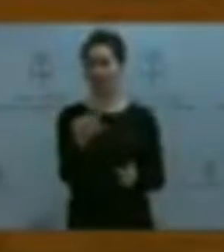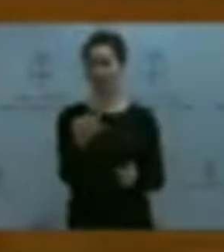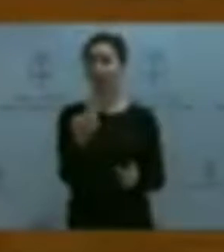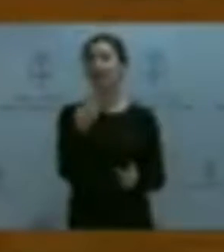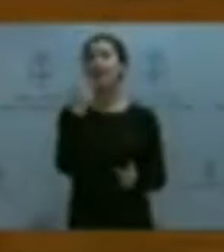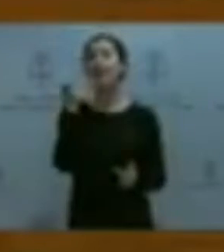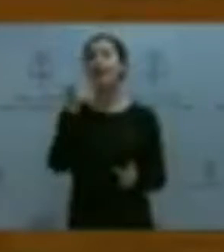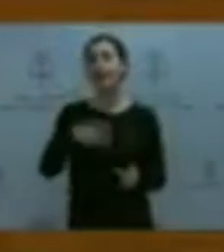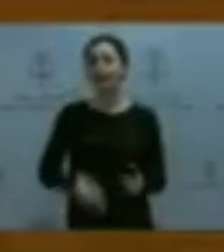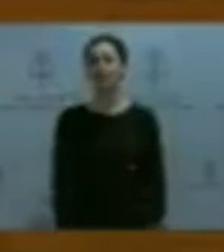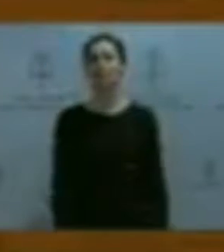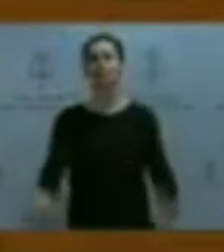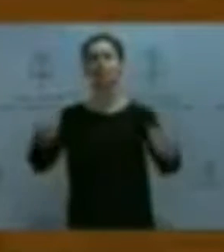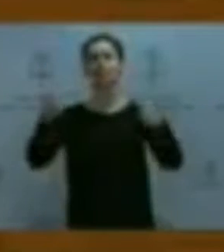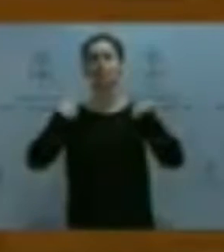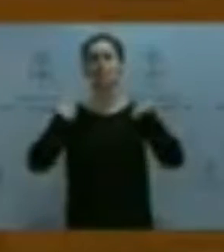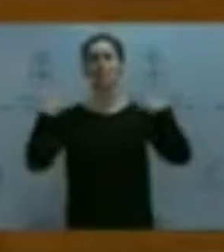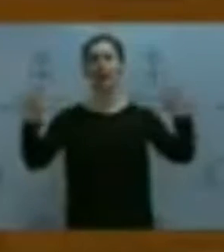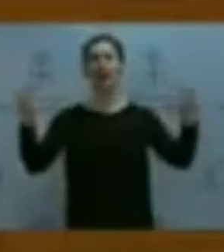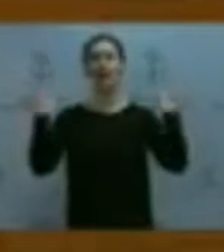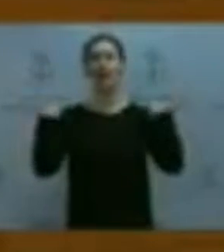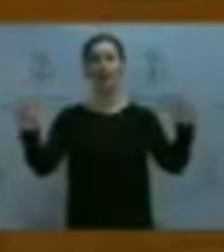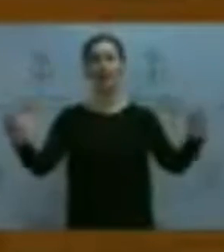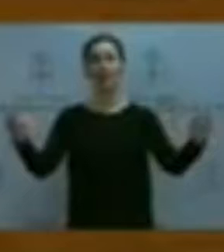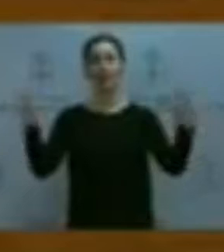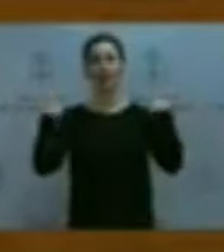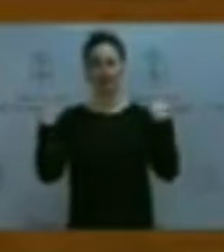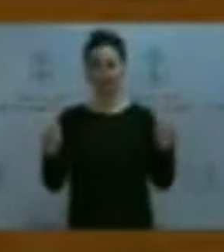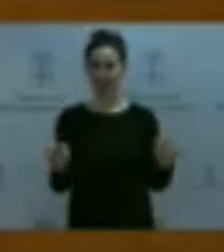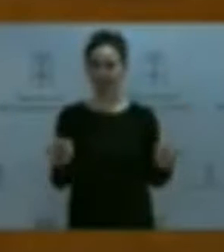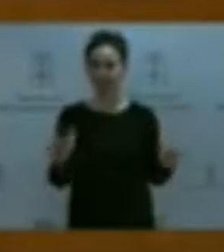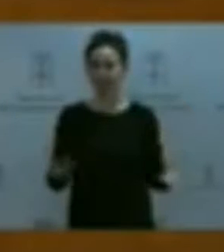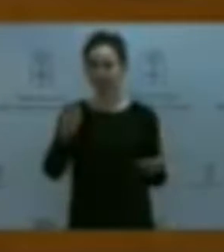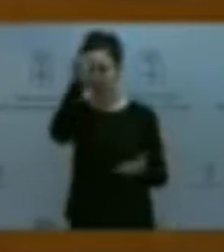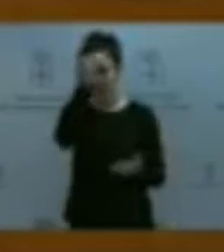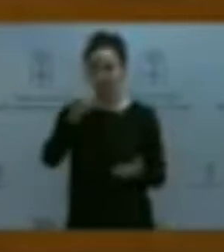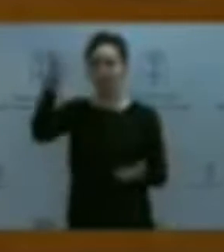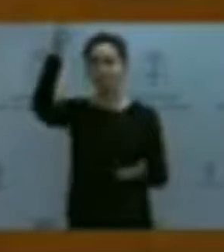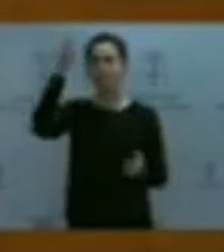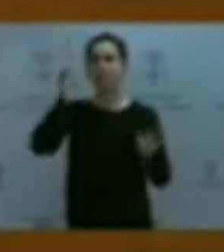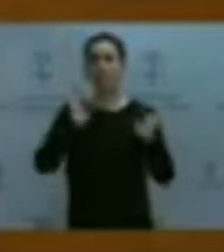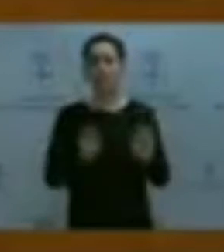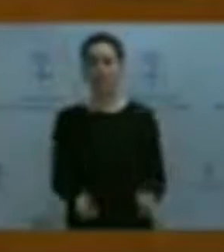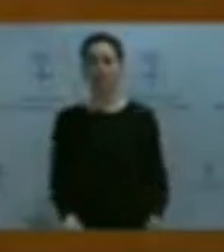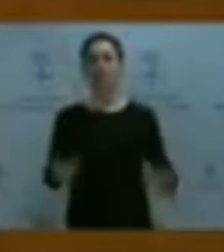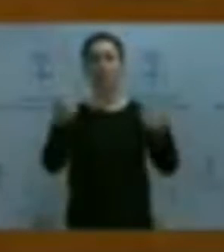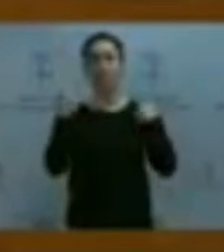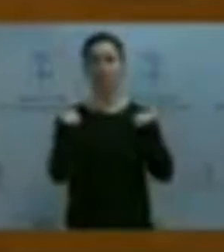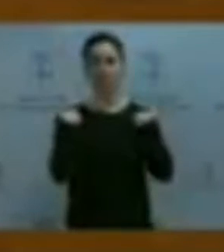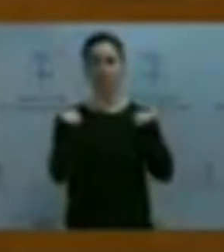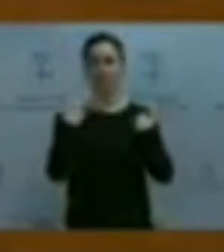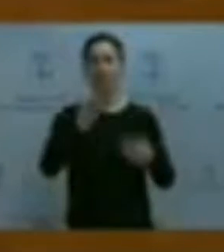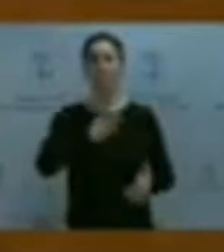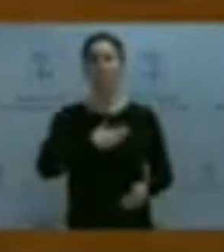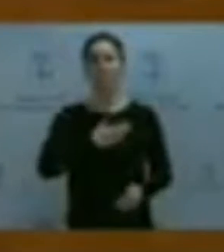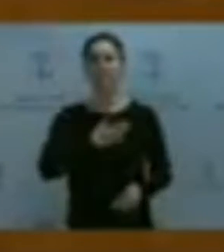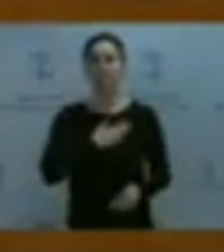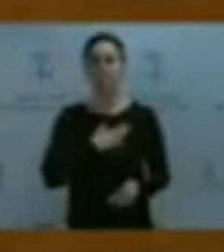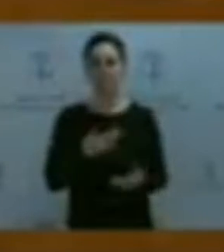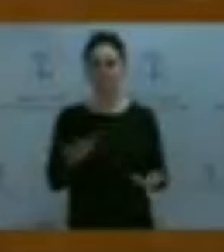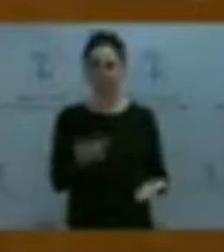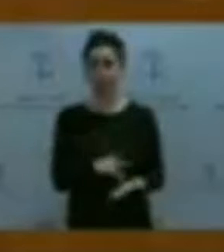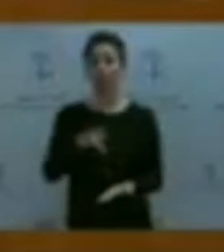es que yo me imagino que usted bien sabe que la competencia ahora es de patrimonio, una vez que los terrenos están desafectados.